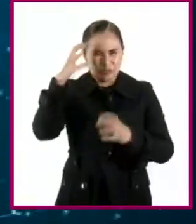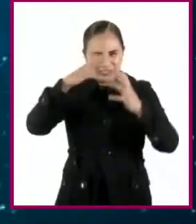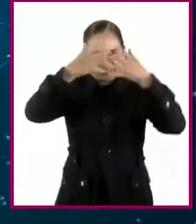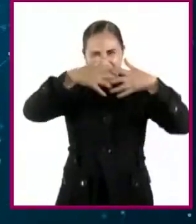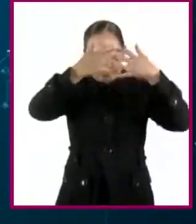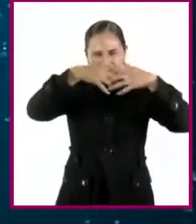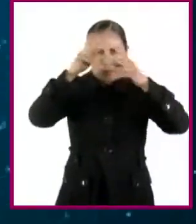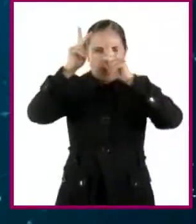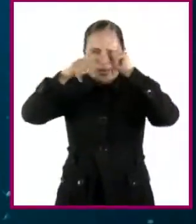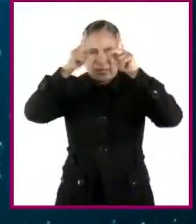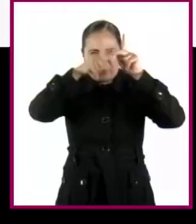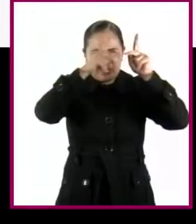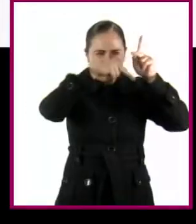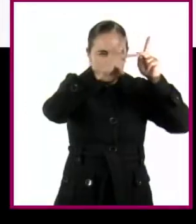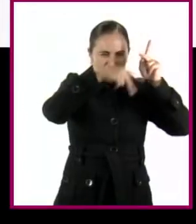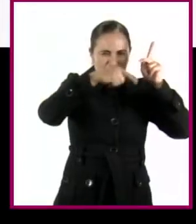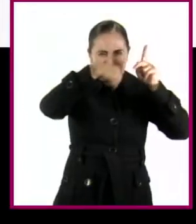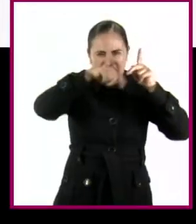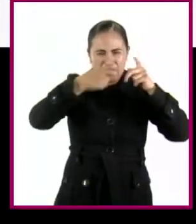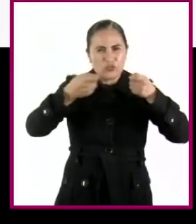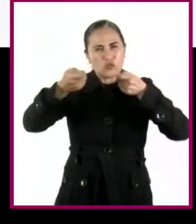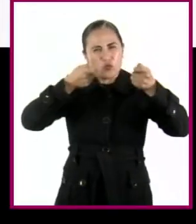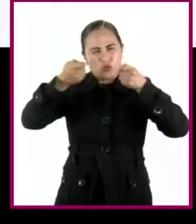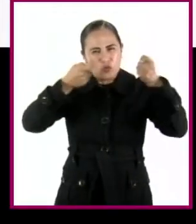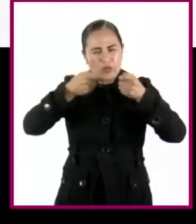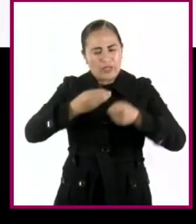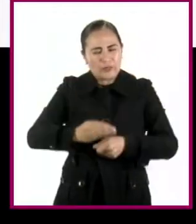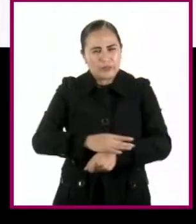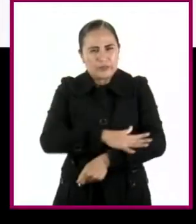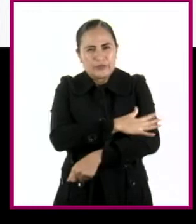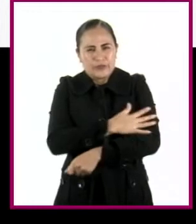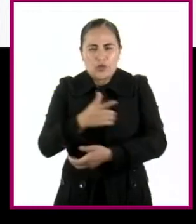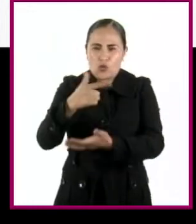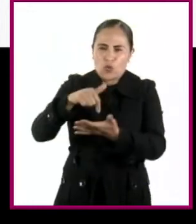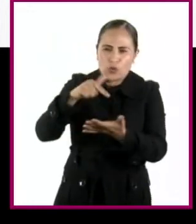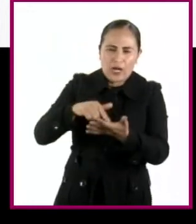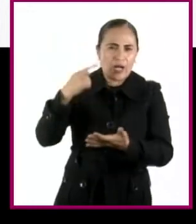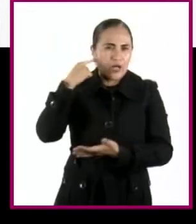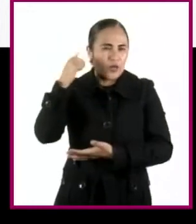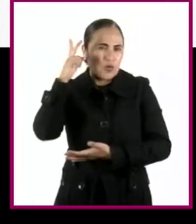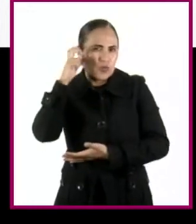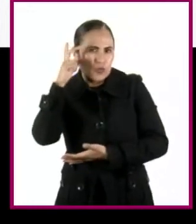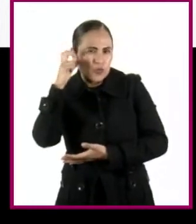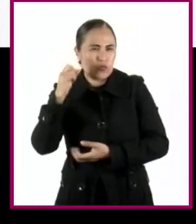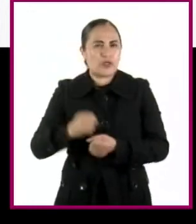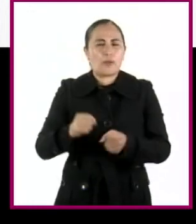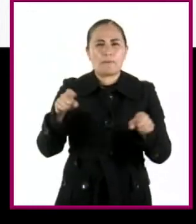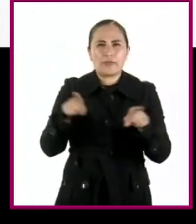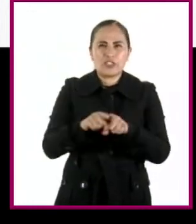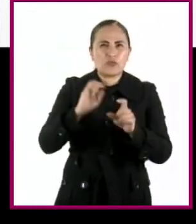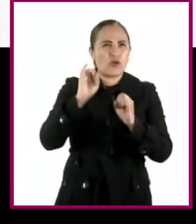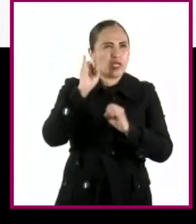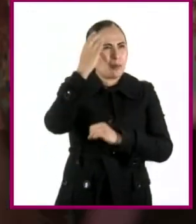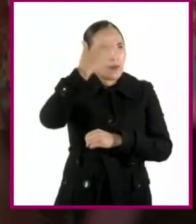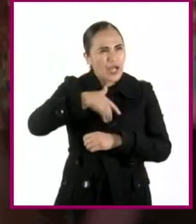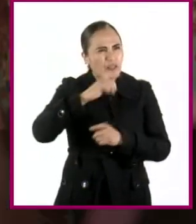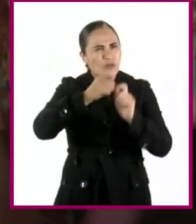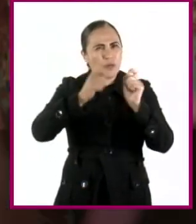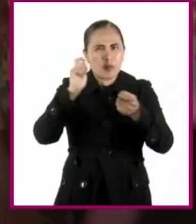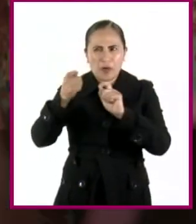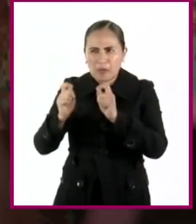occipitales, responsables de modular emociones, ubicación espacial, sonidos, memoria e interpretación de imágenes. ¿Cómo